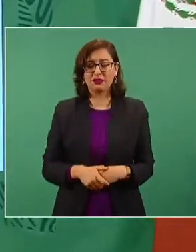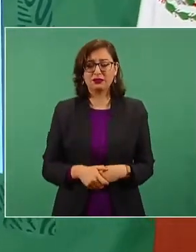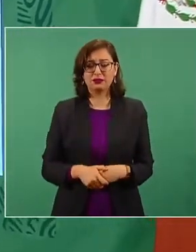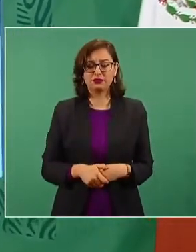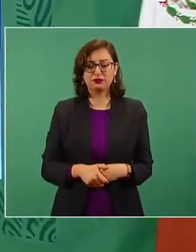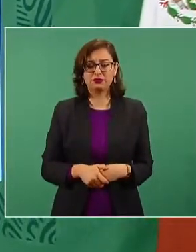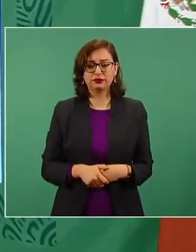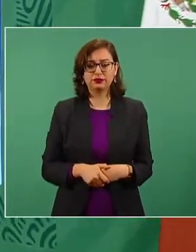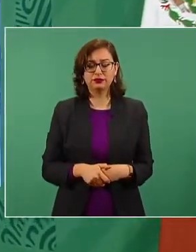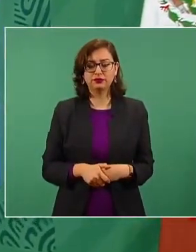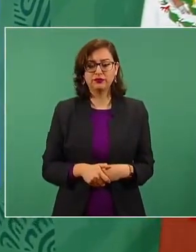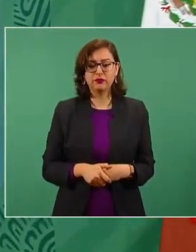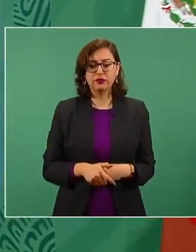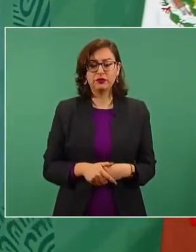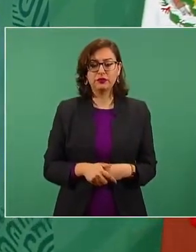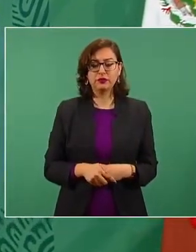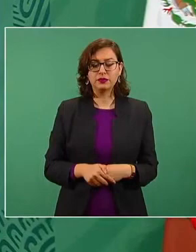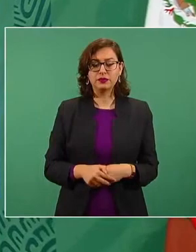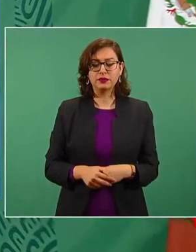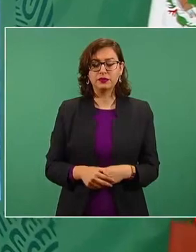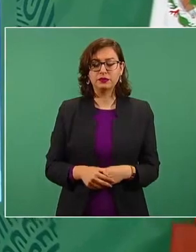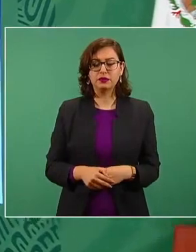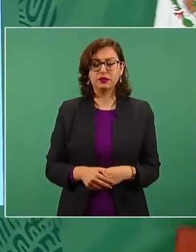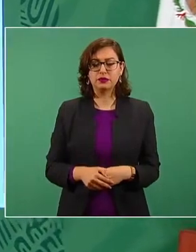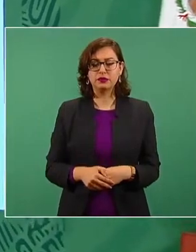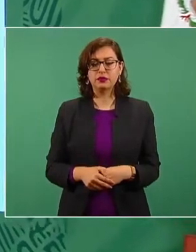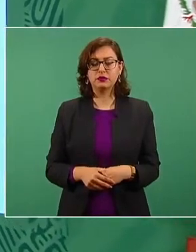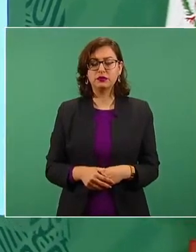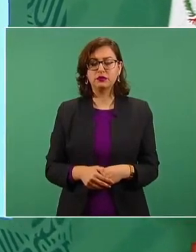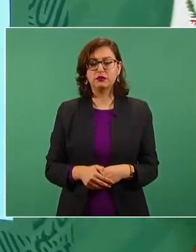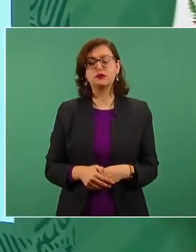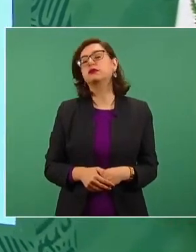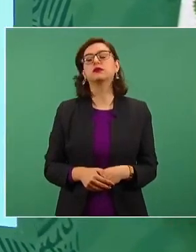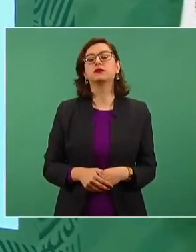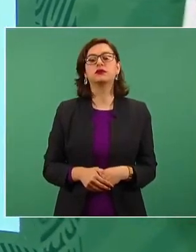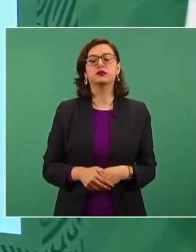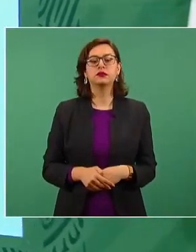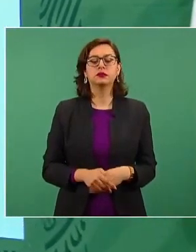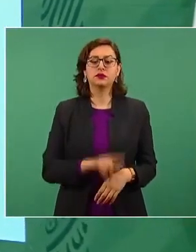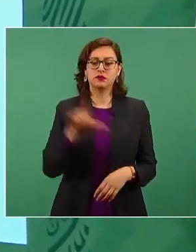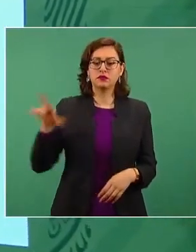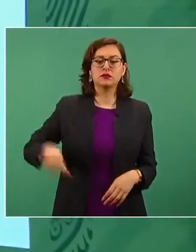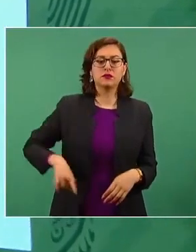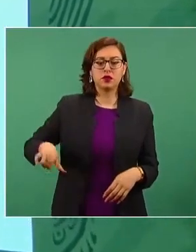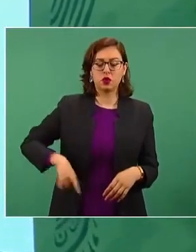Tenemos en el gobierno, y es un propósito,